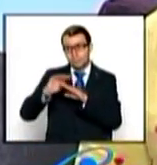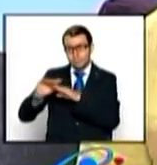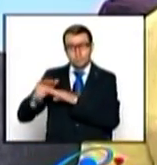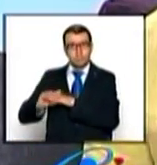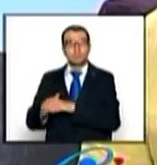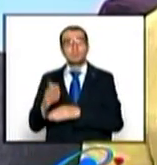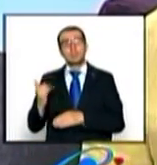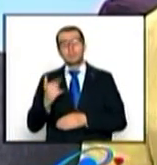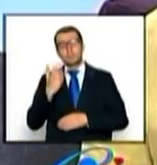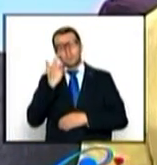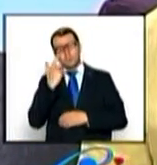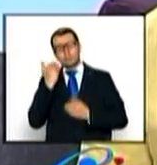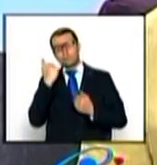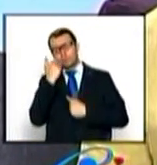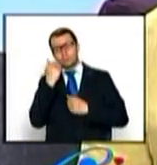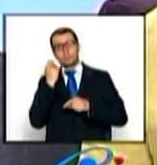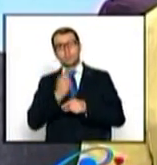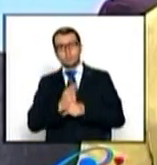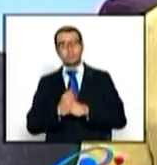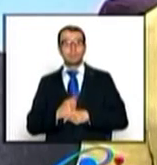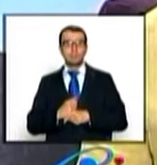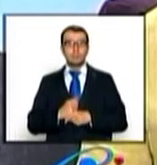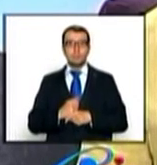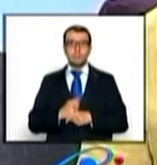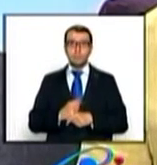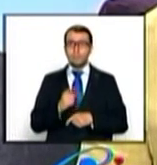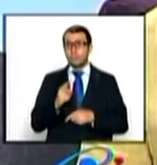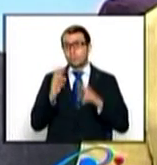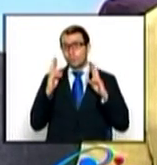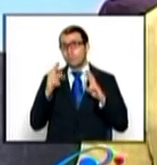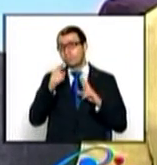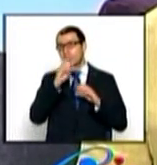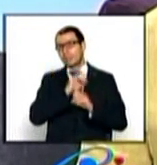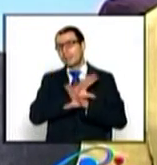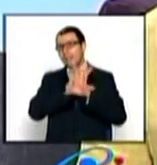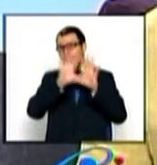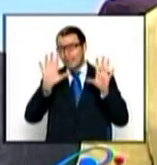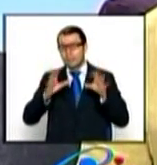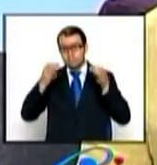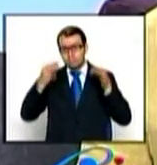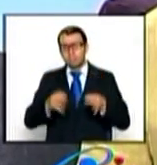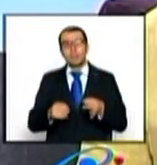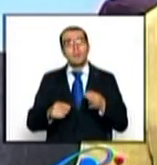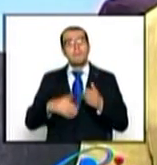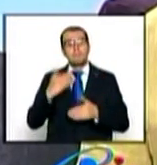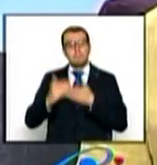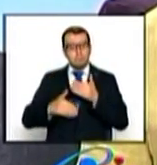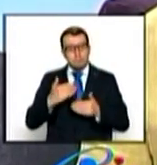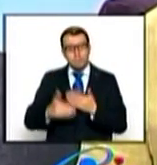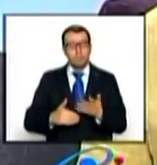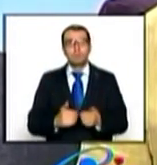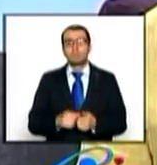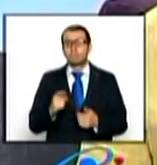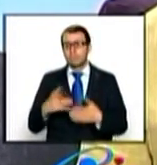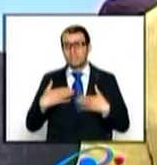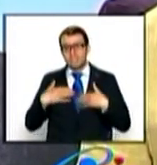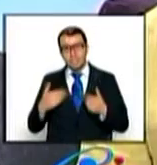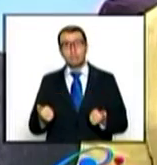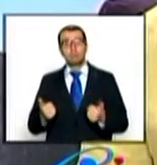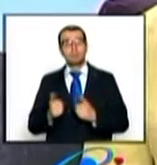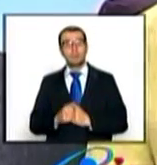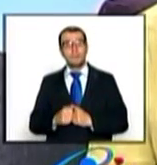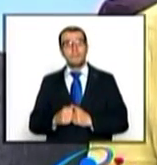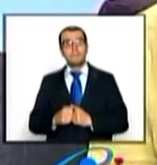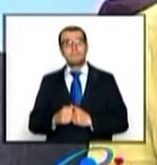hacer prevención. Ojalá tengan muy claro, muy presente todo este proceso de salud, que